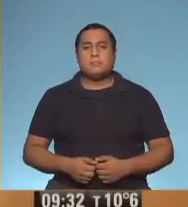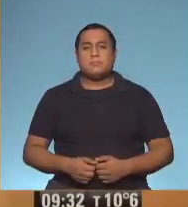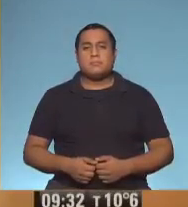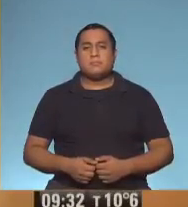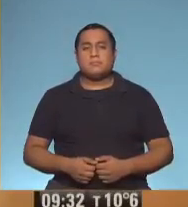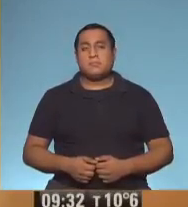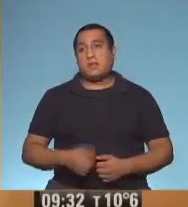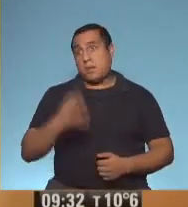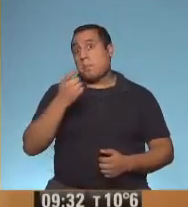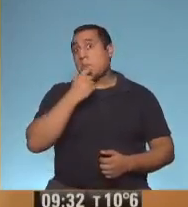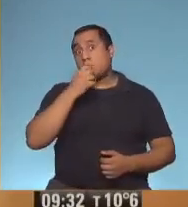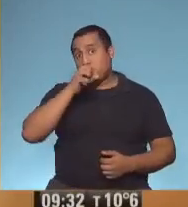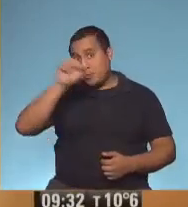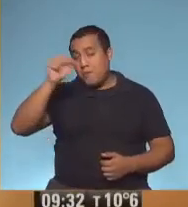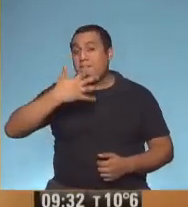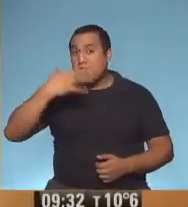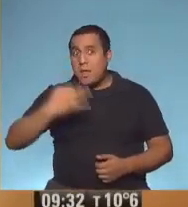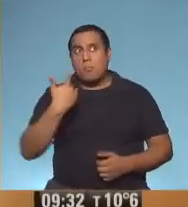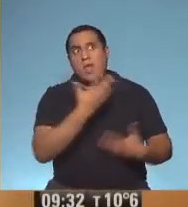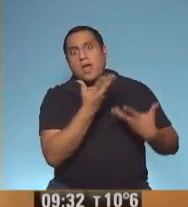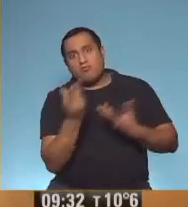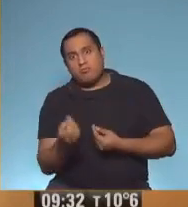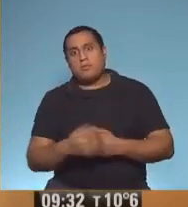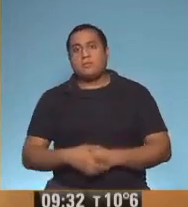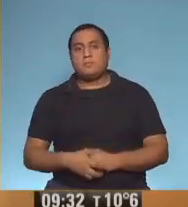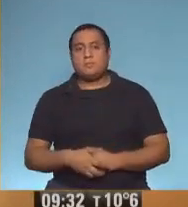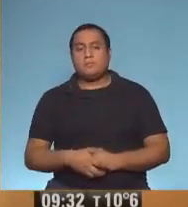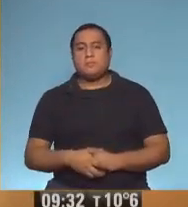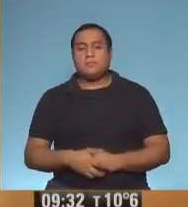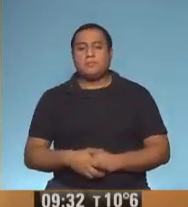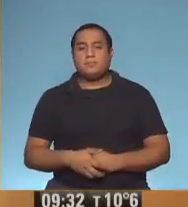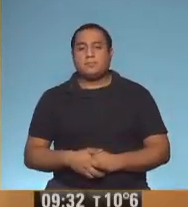Quizás un héroe de la vida real te puede ayudar.